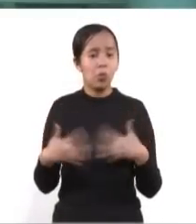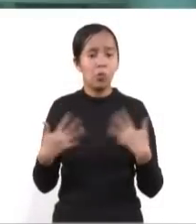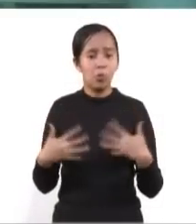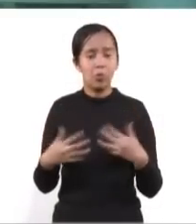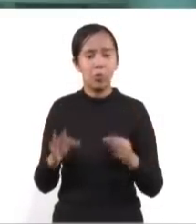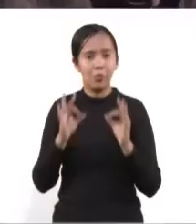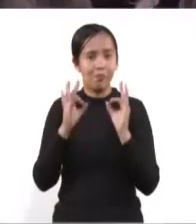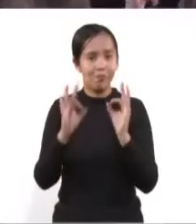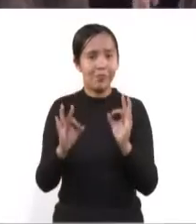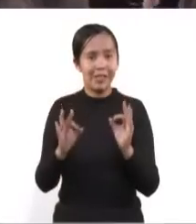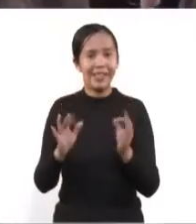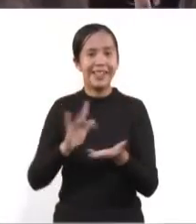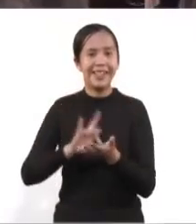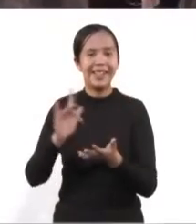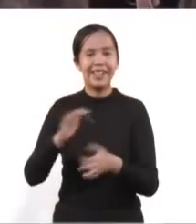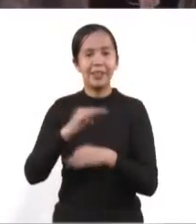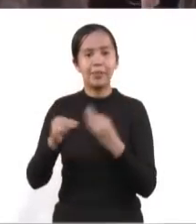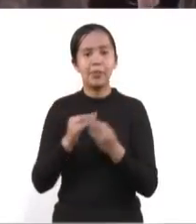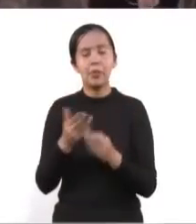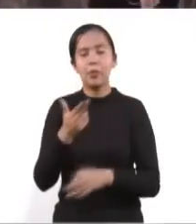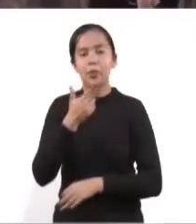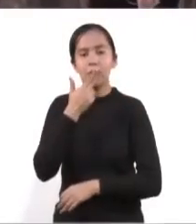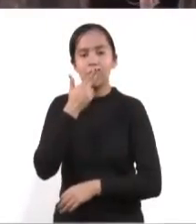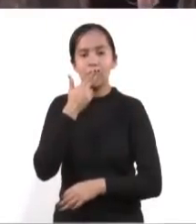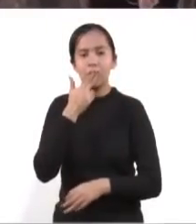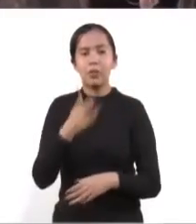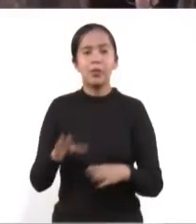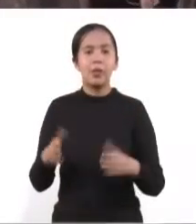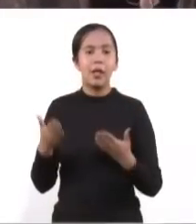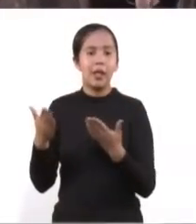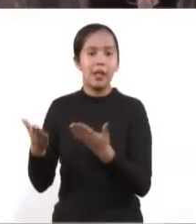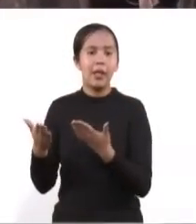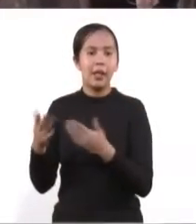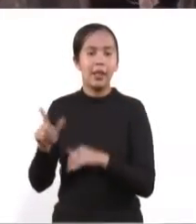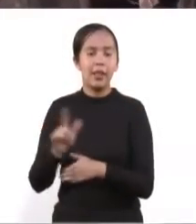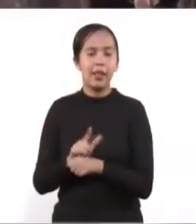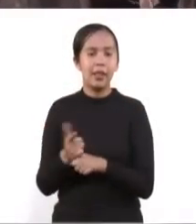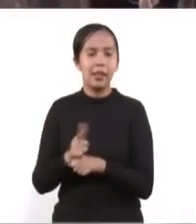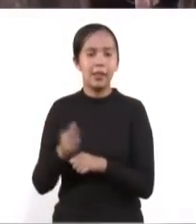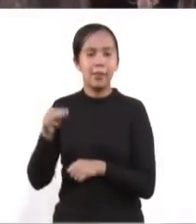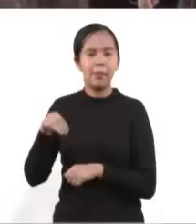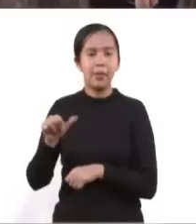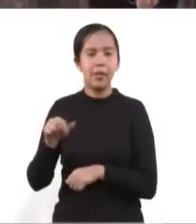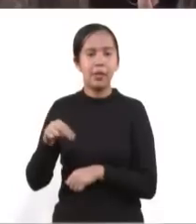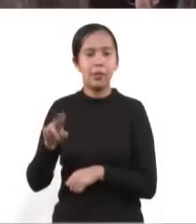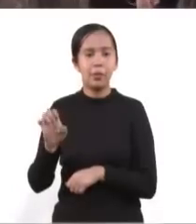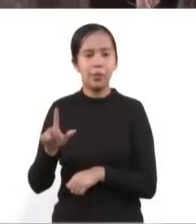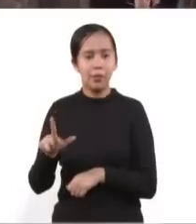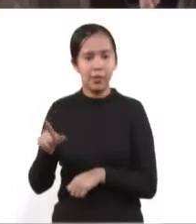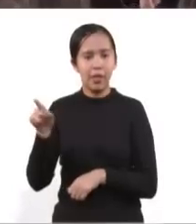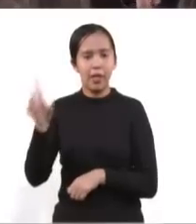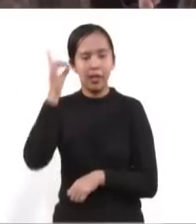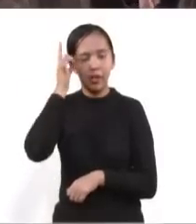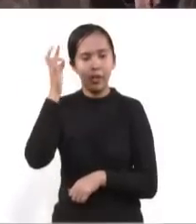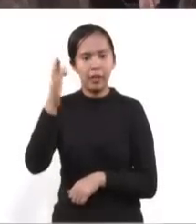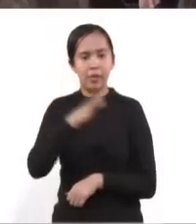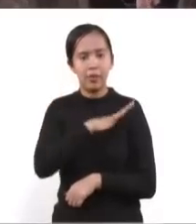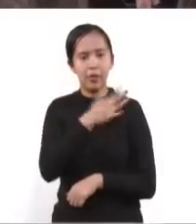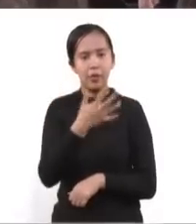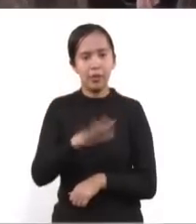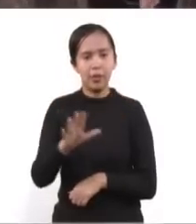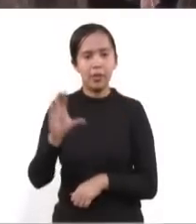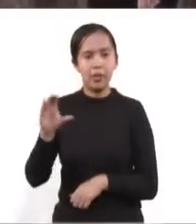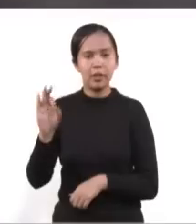obra. Muchas gracias. Estimamos profundamente la intervención del licenciado Manuel Bartlett Díaz, director general de la